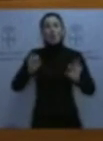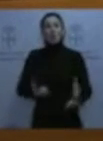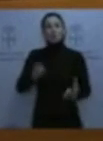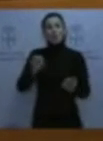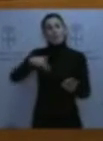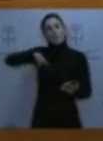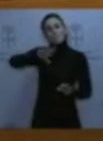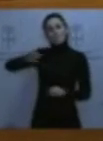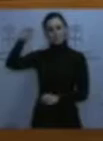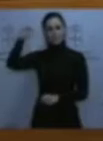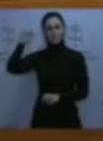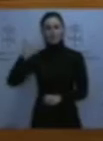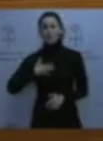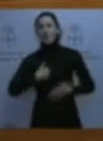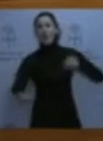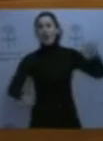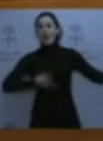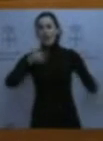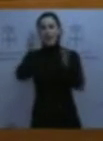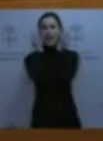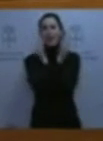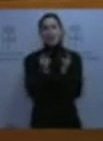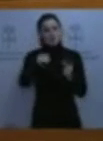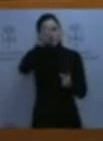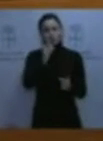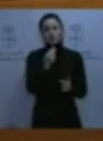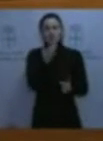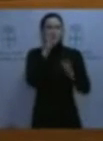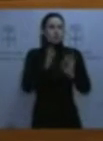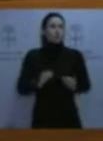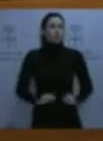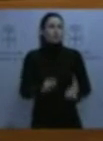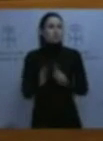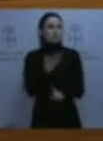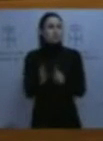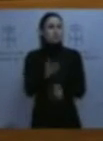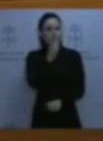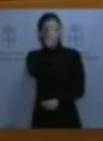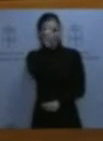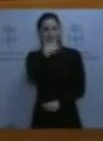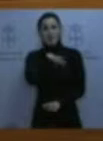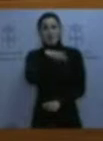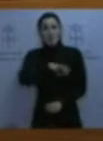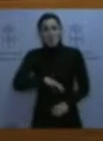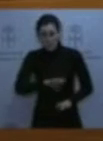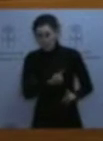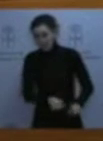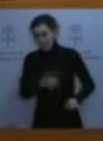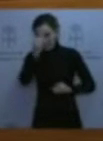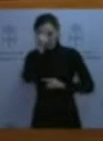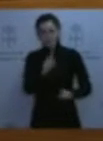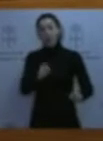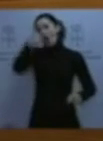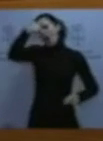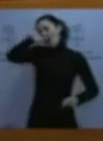marxismo. No sé si ustedes pueden seguir olvidando esta violencia. A los varones no les tocó en suerte este